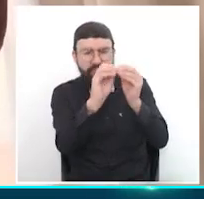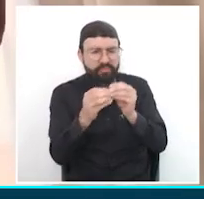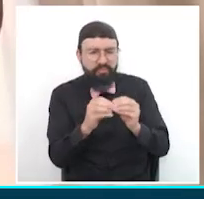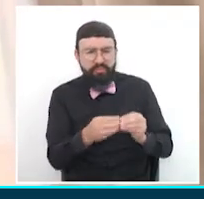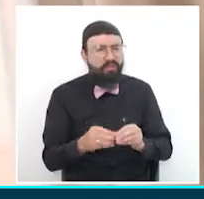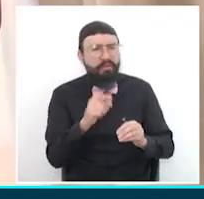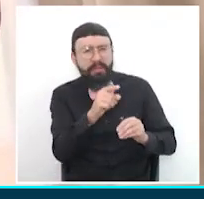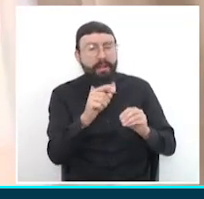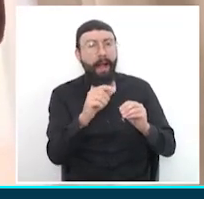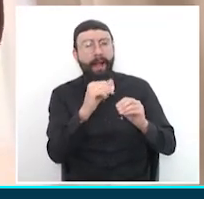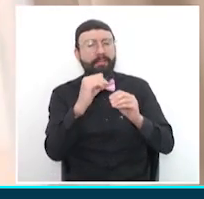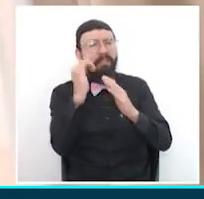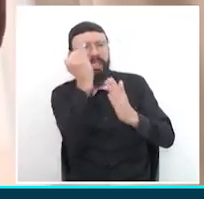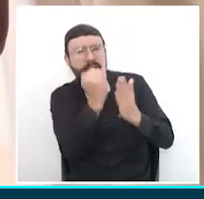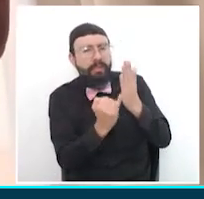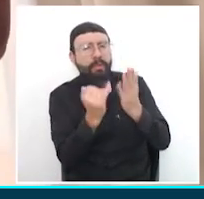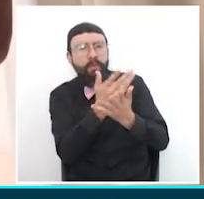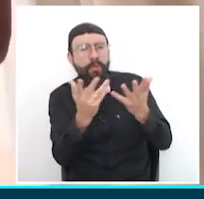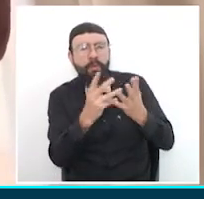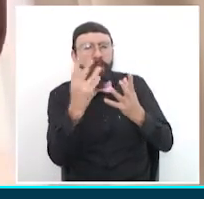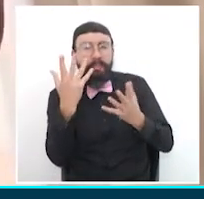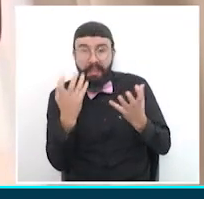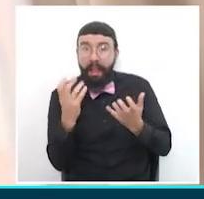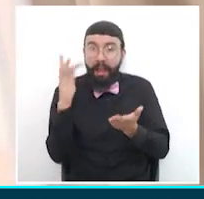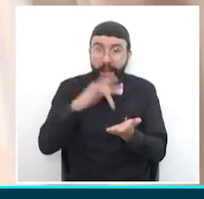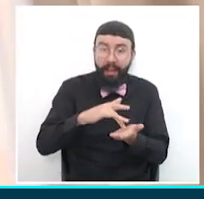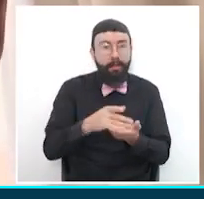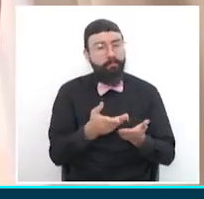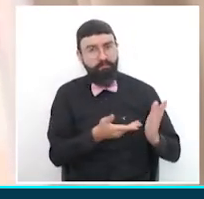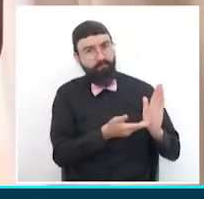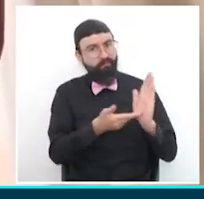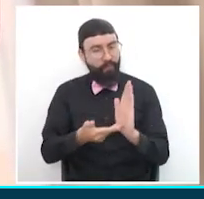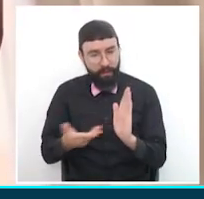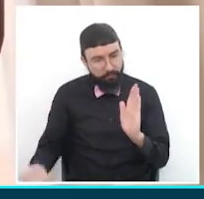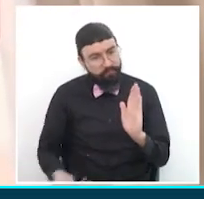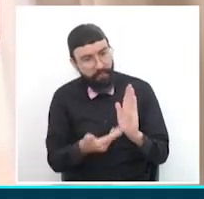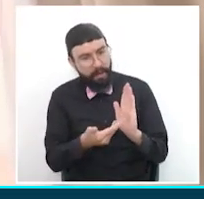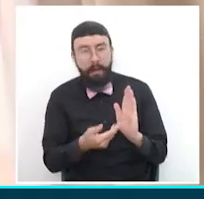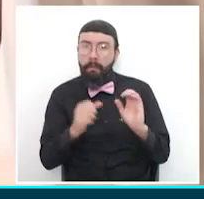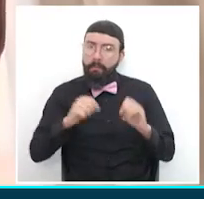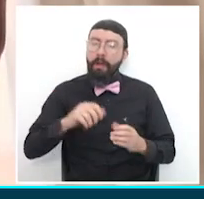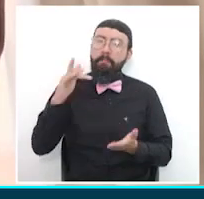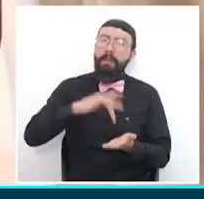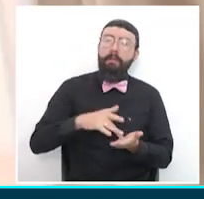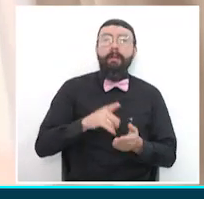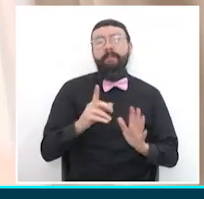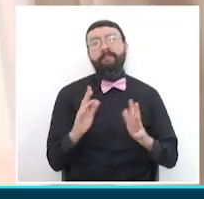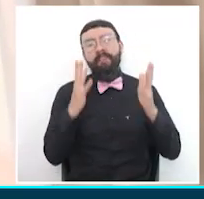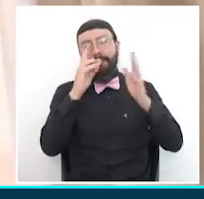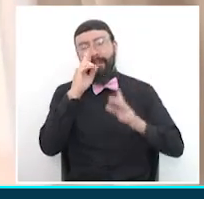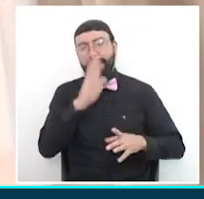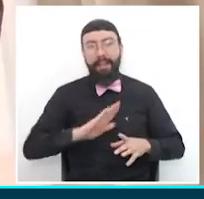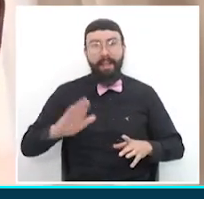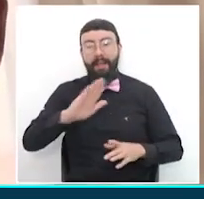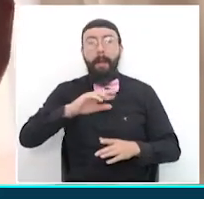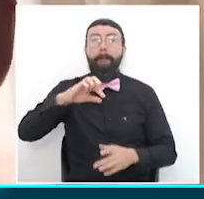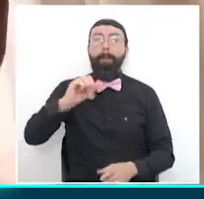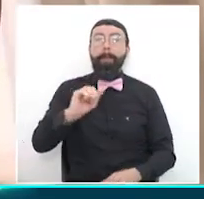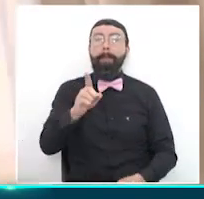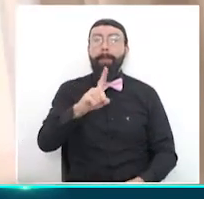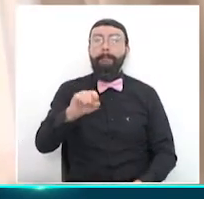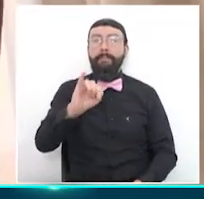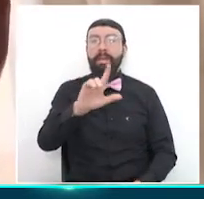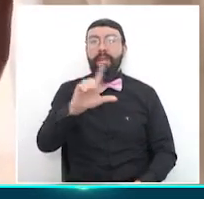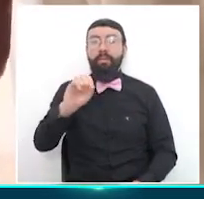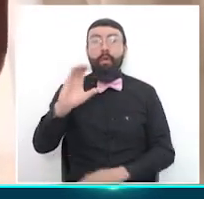todas las personas que quieran participar nos envíen sus obras y hagan parte del Festival Nacional del Pasillo Colombiano, que como todos